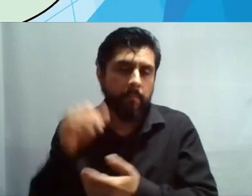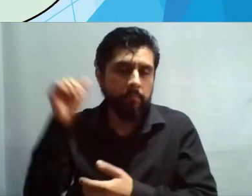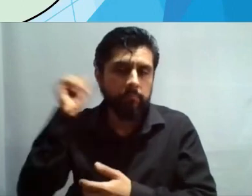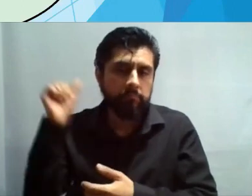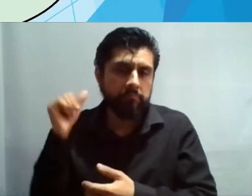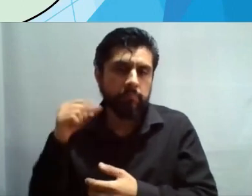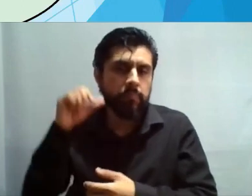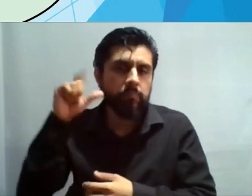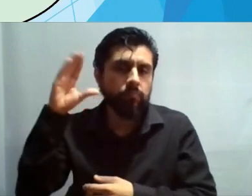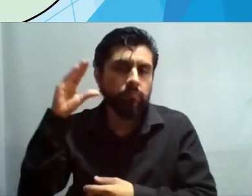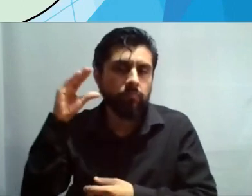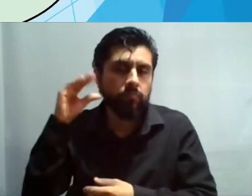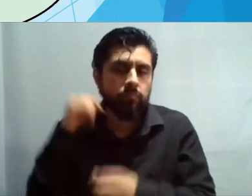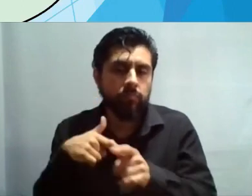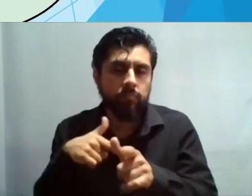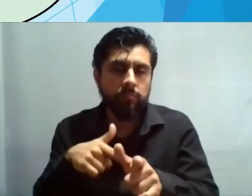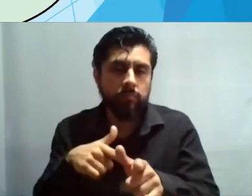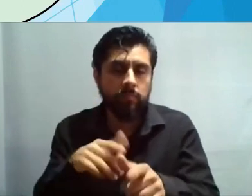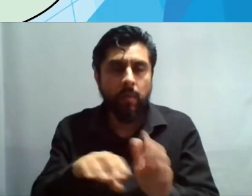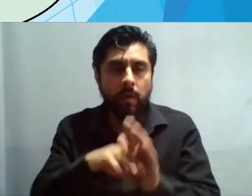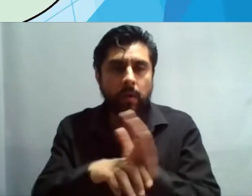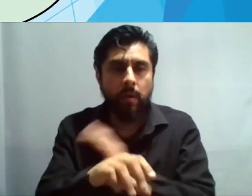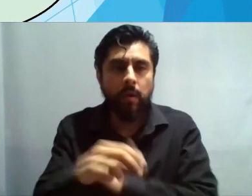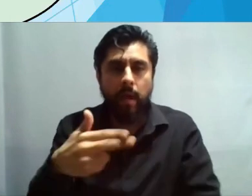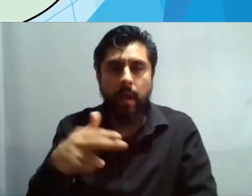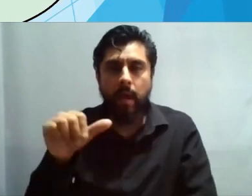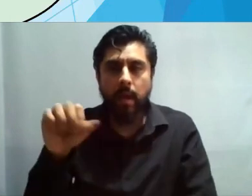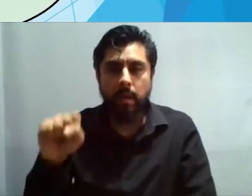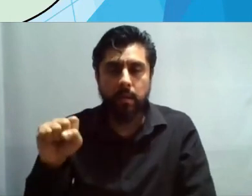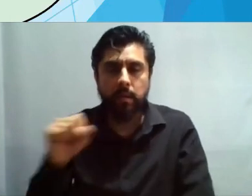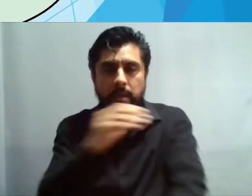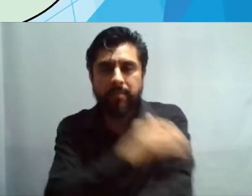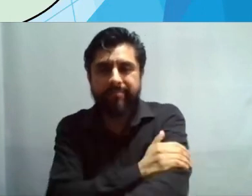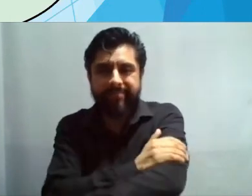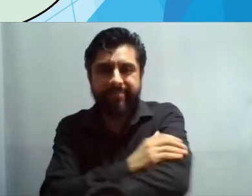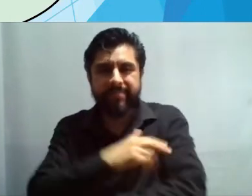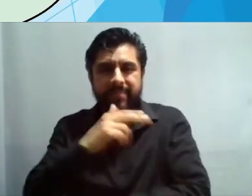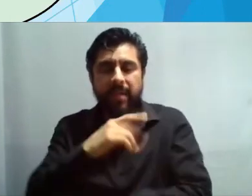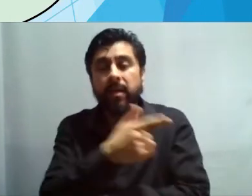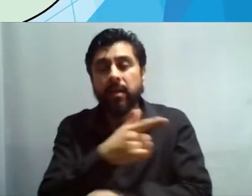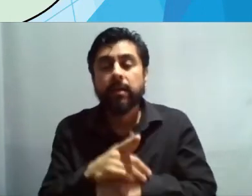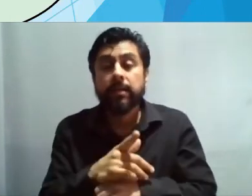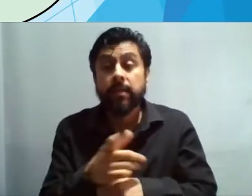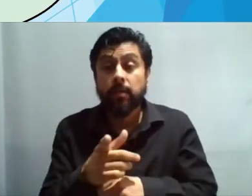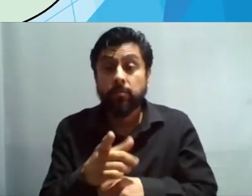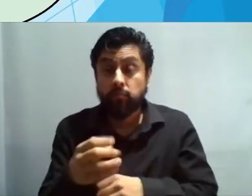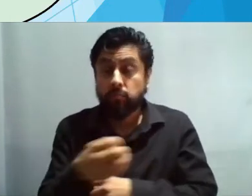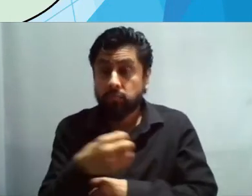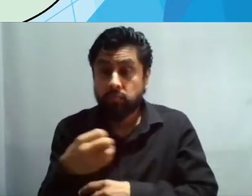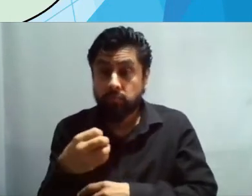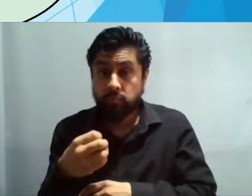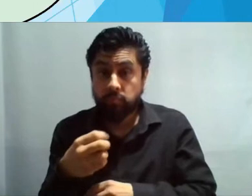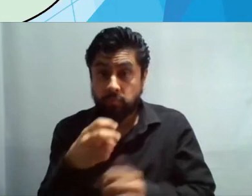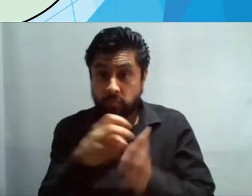HAS es hipertensión, si hay presión arterial alta no controlada, claro que puede seguir bajando